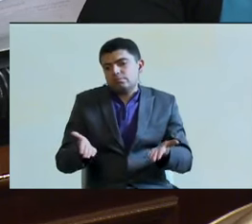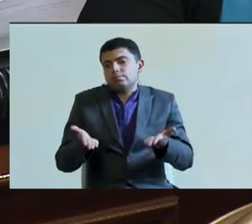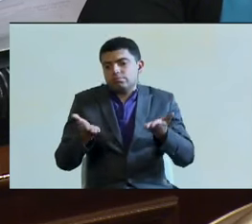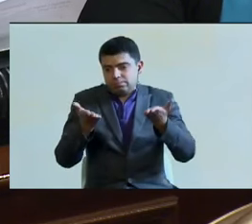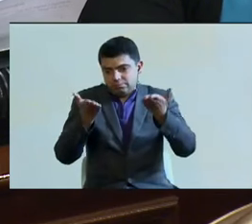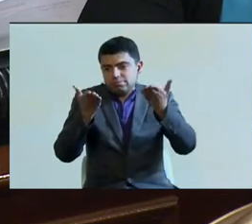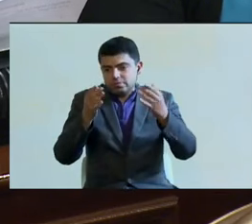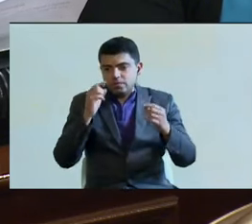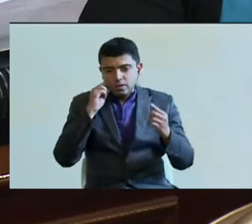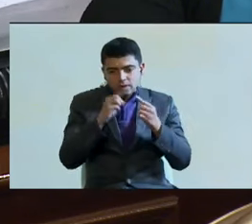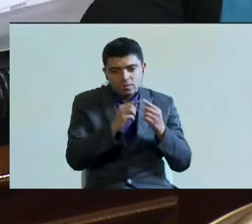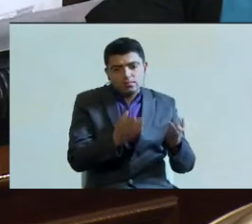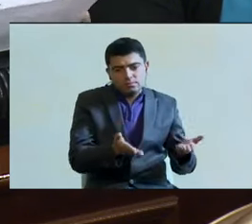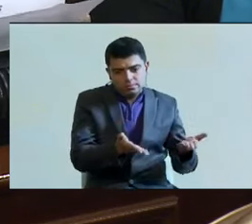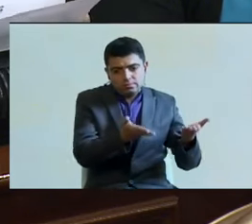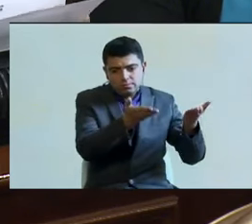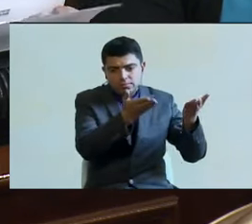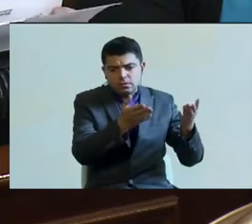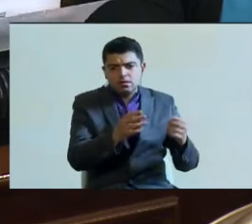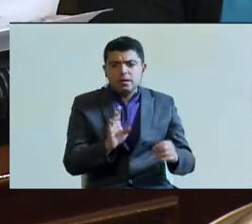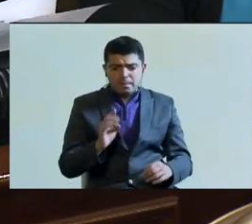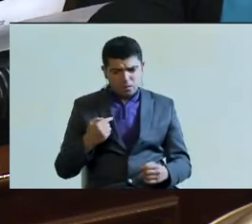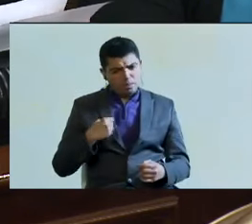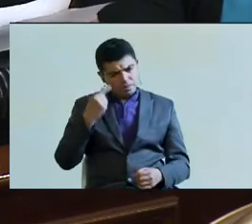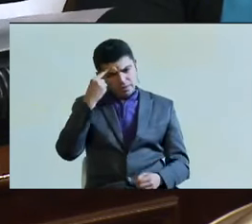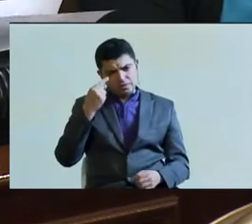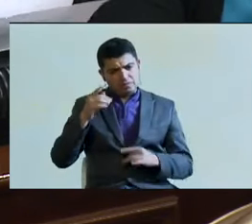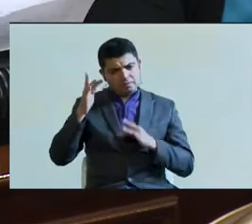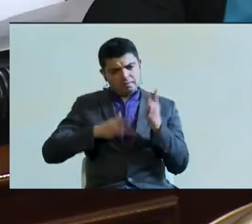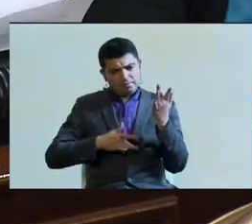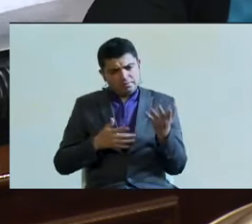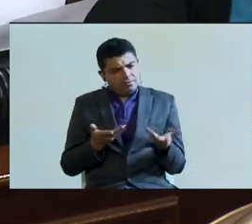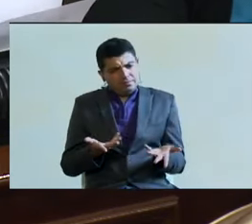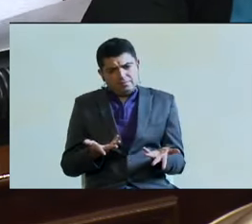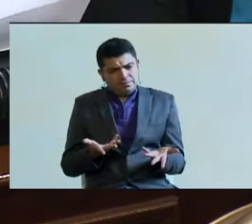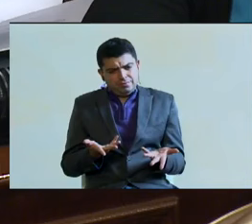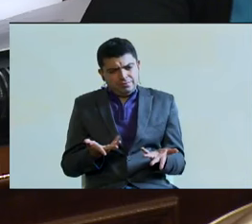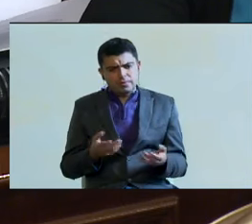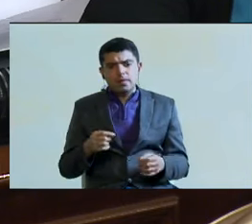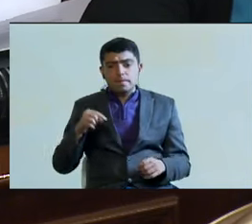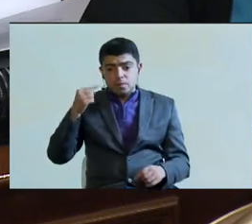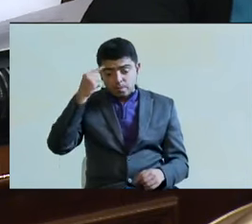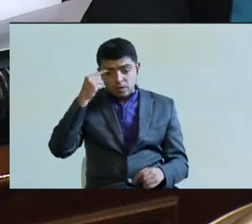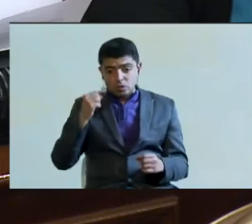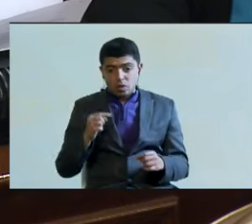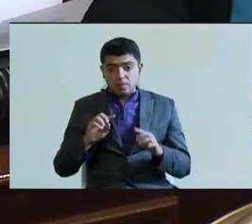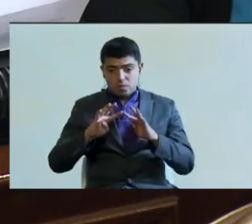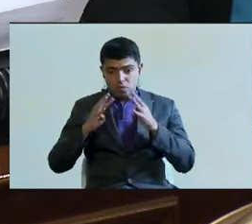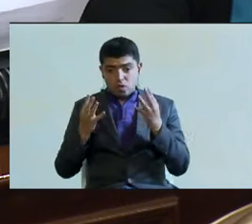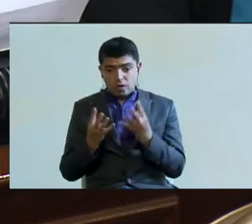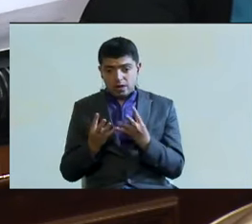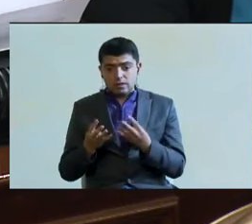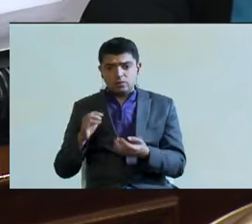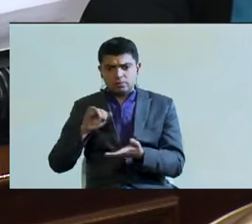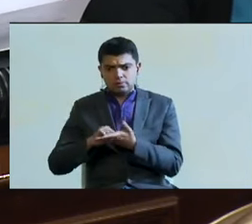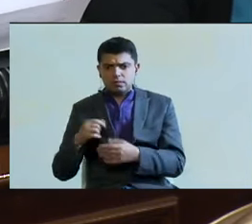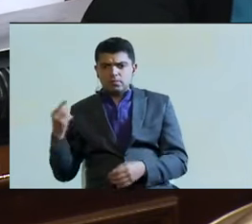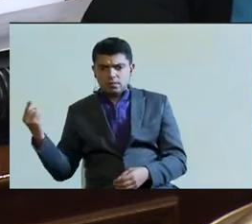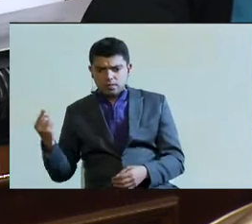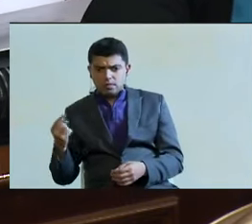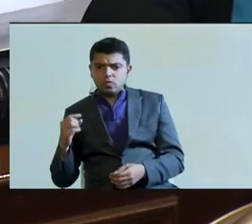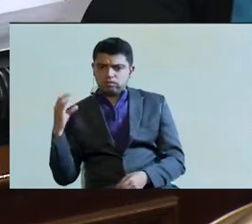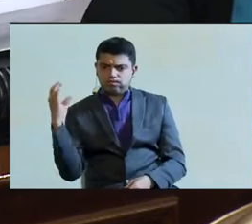demás pero me parece absurdo que este congreso premie a los